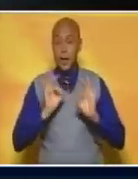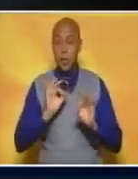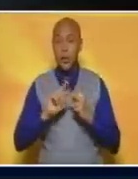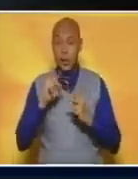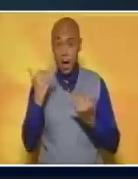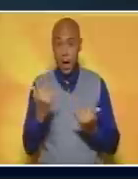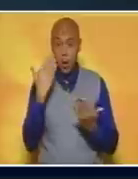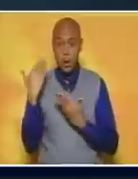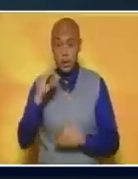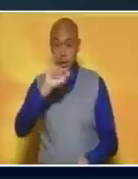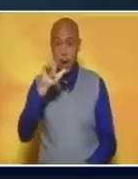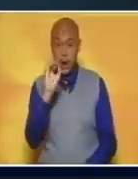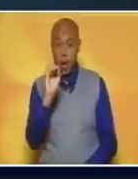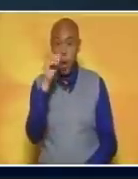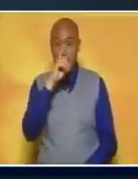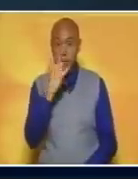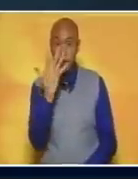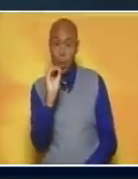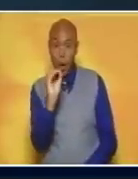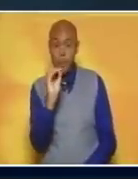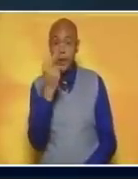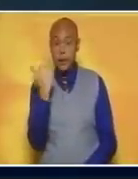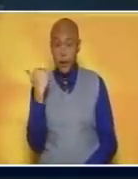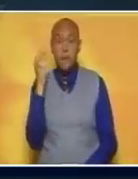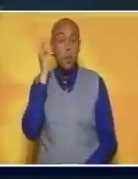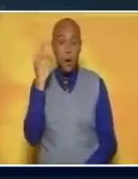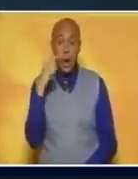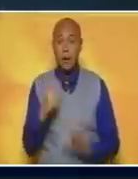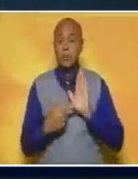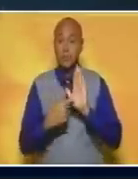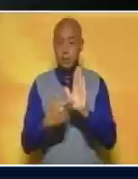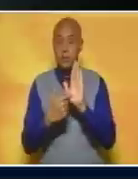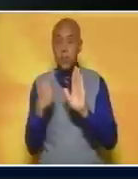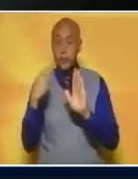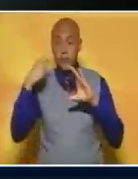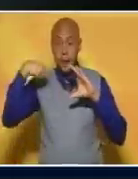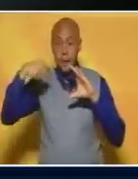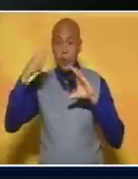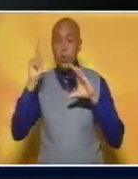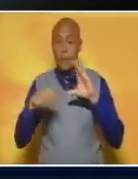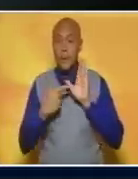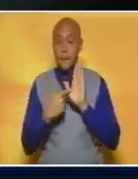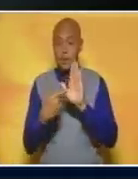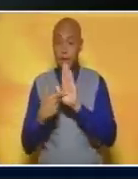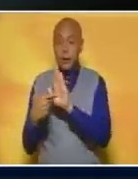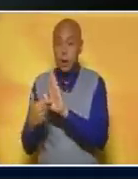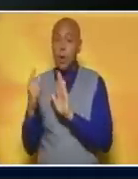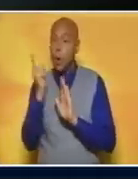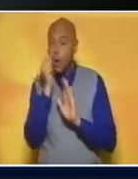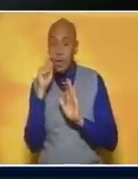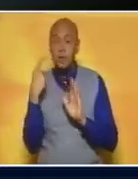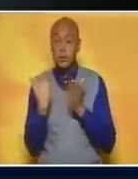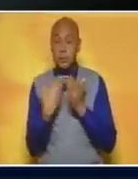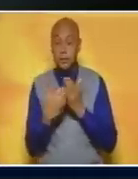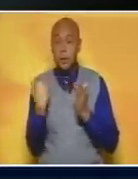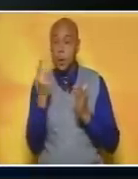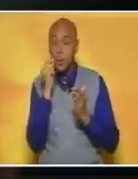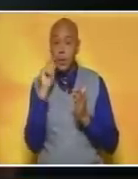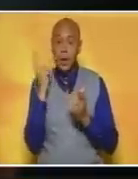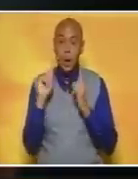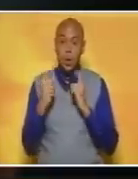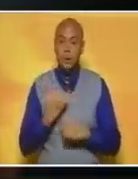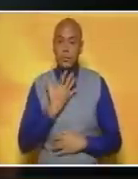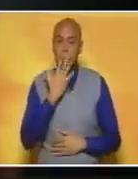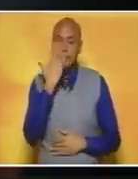momento profesional a sus 50 años, causando sensación con sus películas y presentaciones, robándose más de un